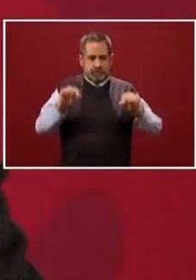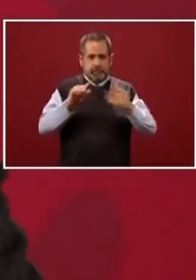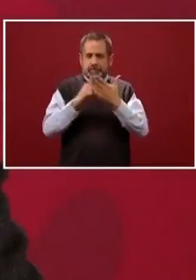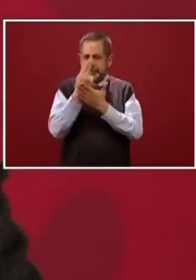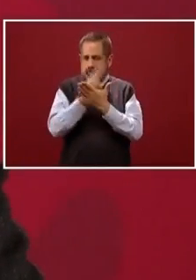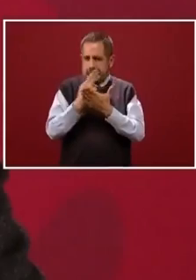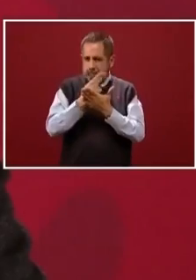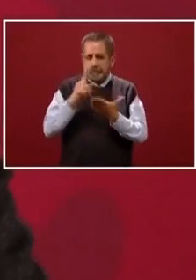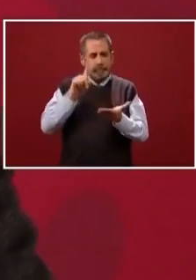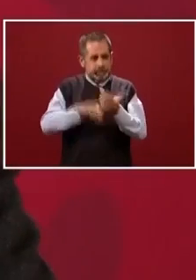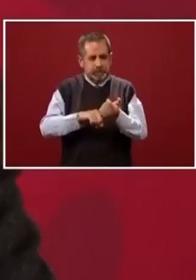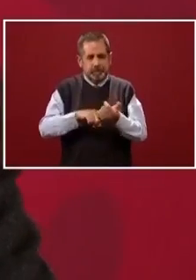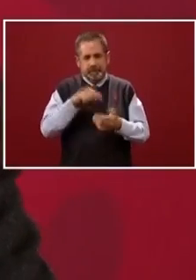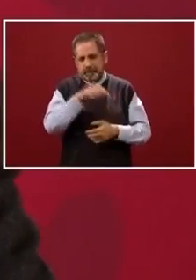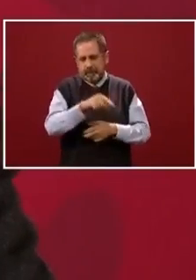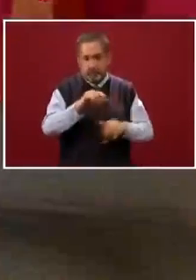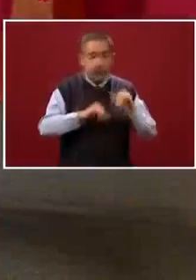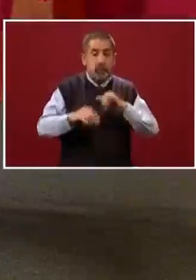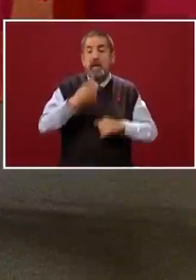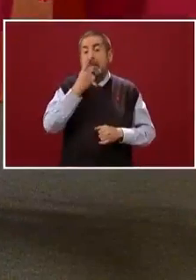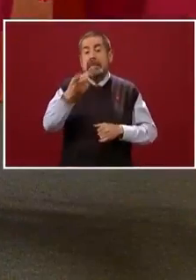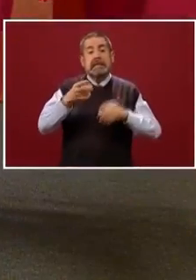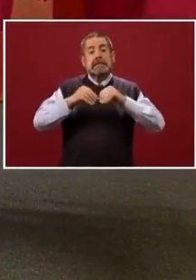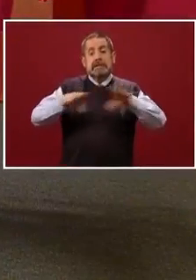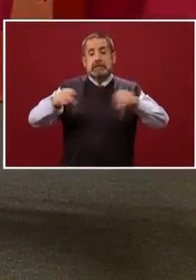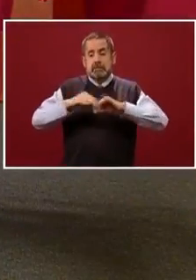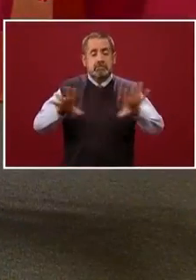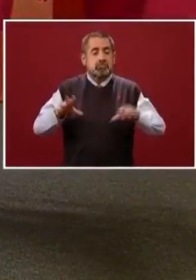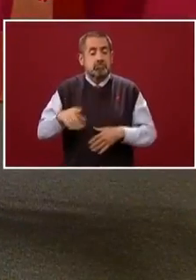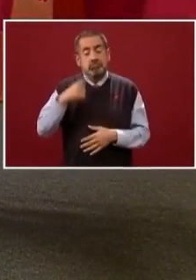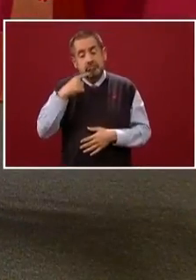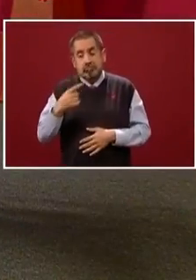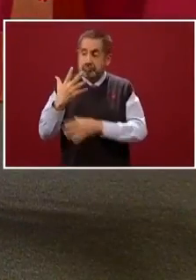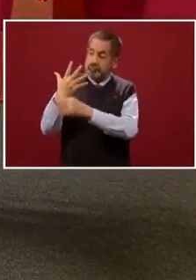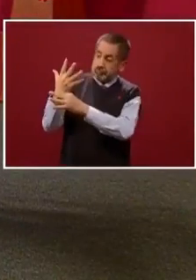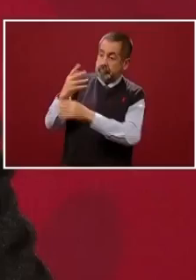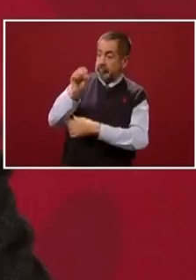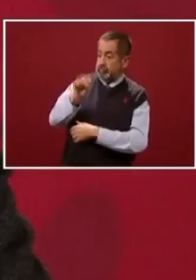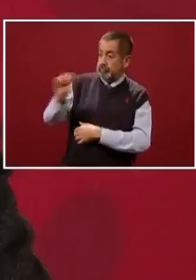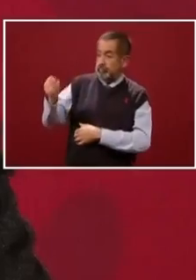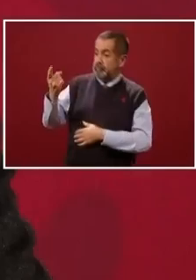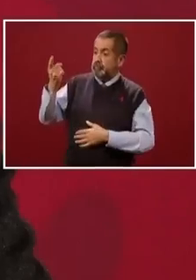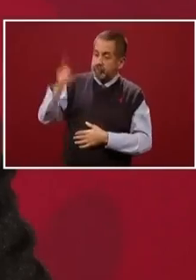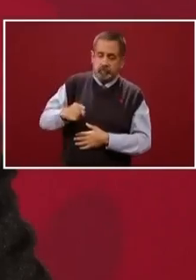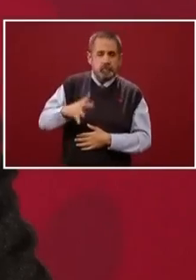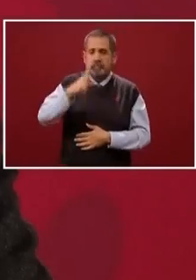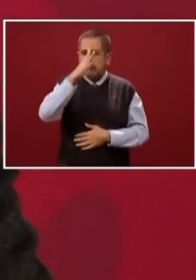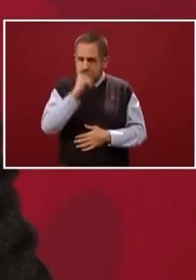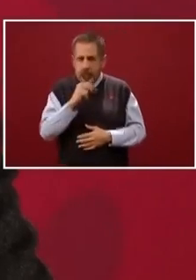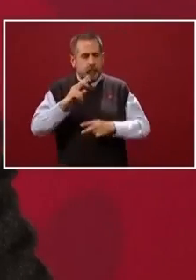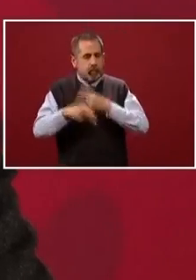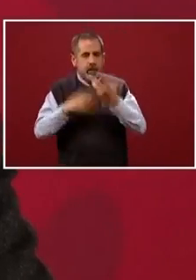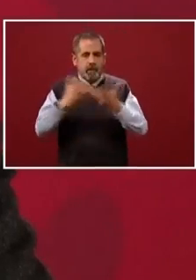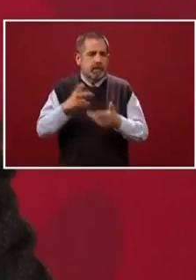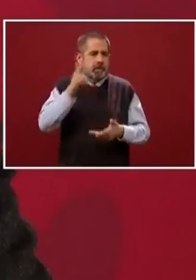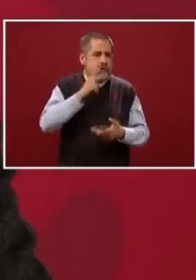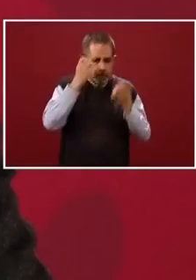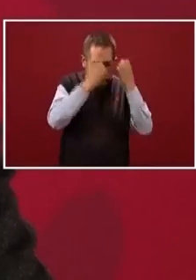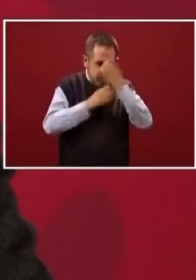de estas compañías, diciendo que por disposición de la Secretaría de Salud no podían realizar la prueba